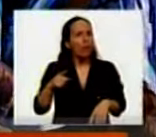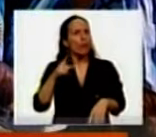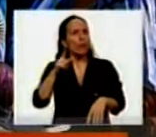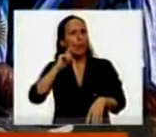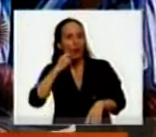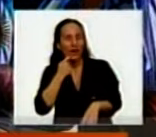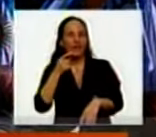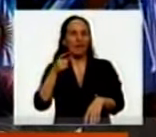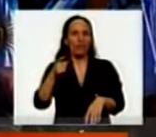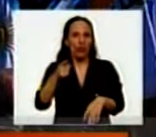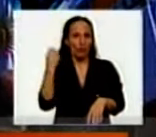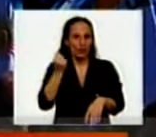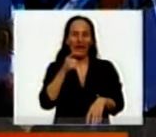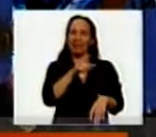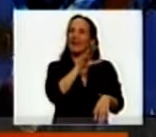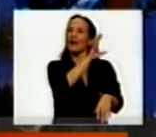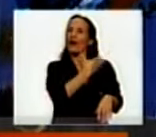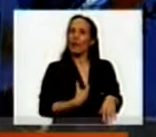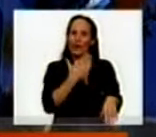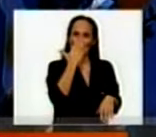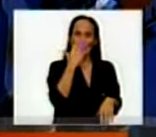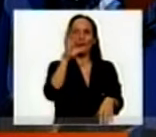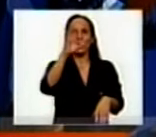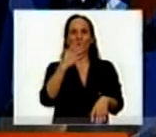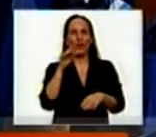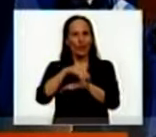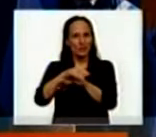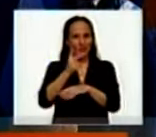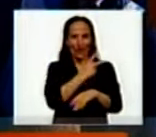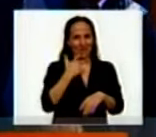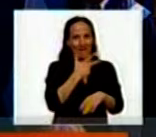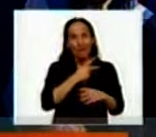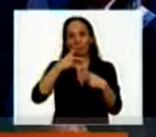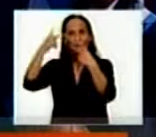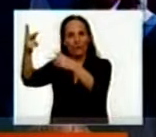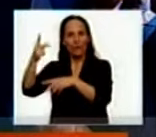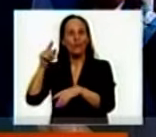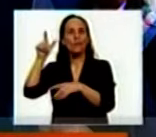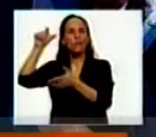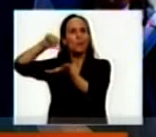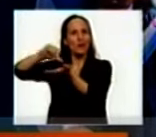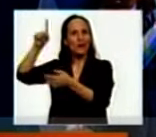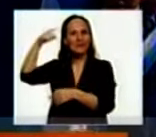acompañaron el gobernador de Córdoba y de Misiones y estuvimos en Alemania. Y